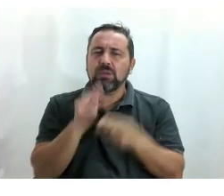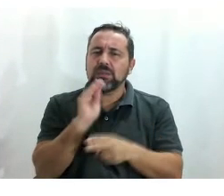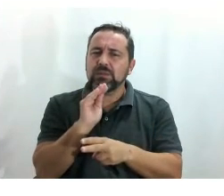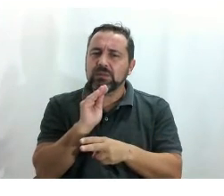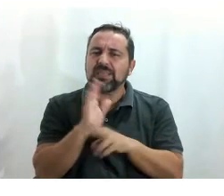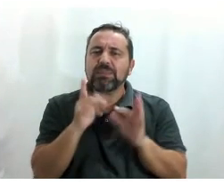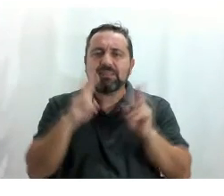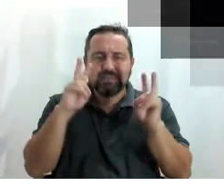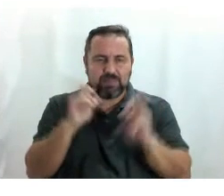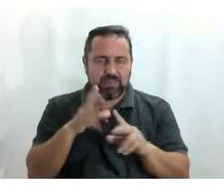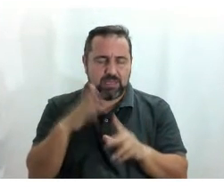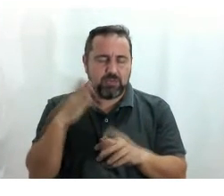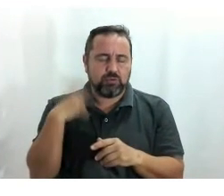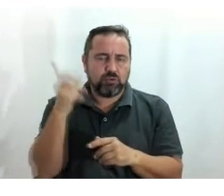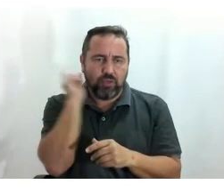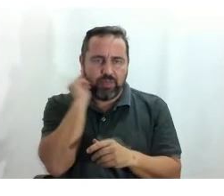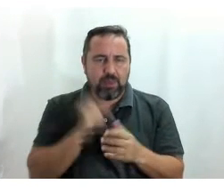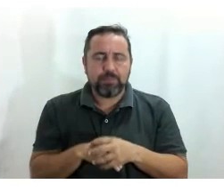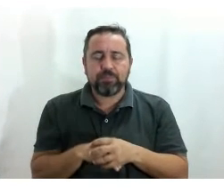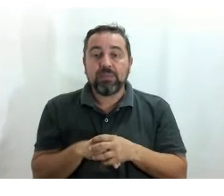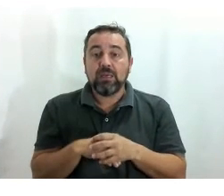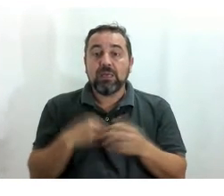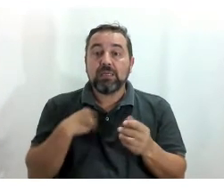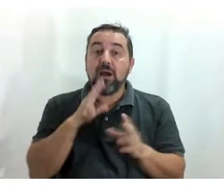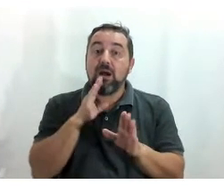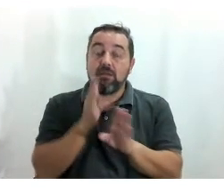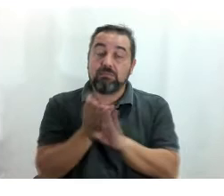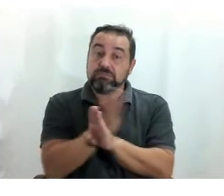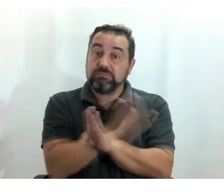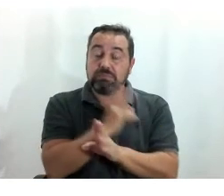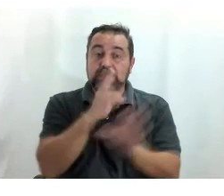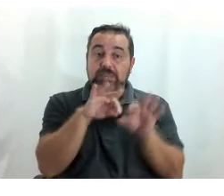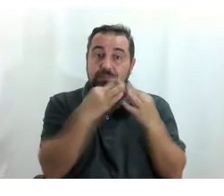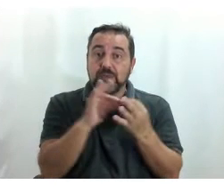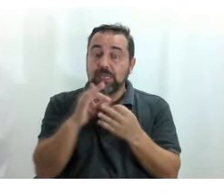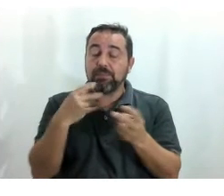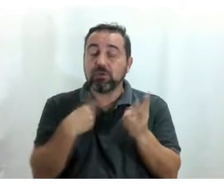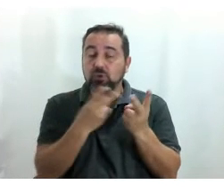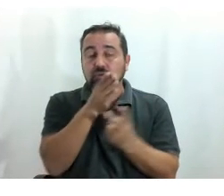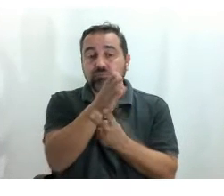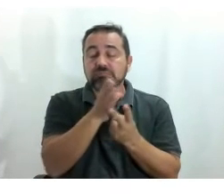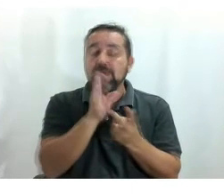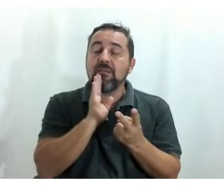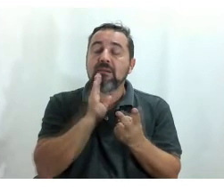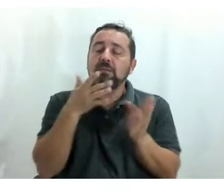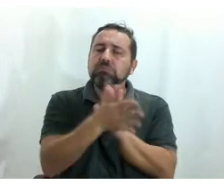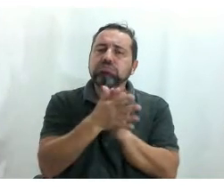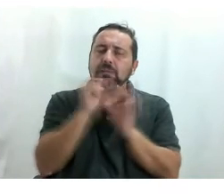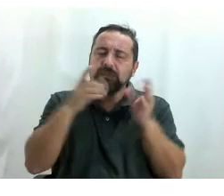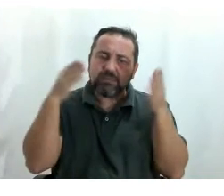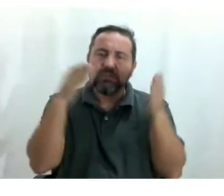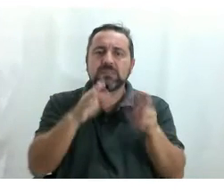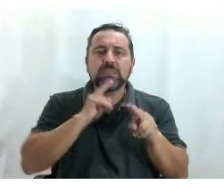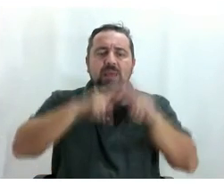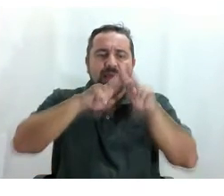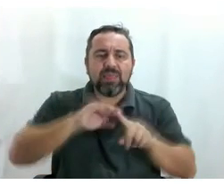la sordera. Los otros dos seminarios, como sabéis, han versado sobre la parte de